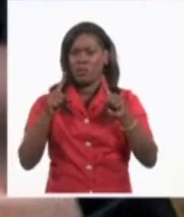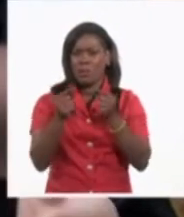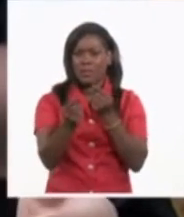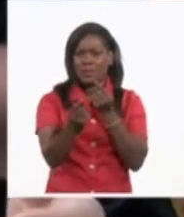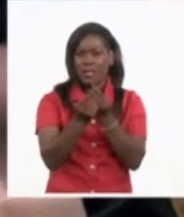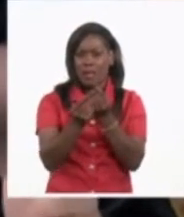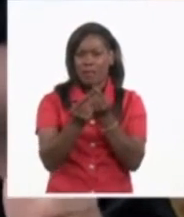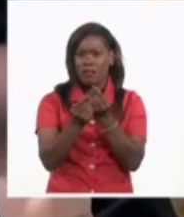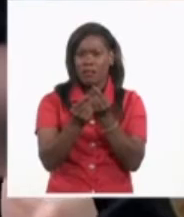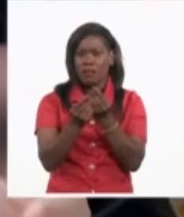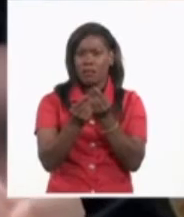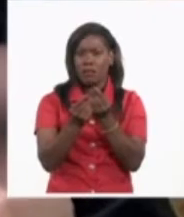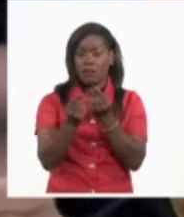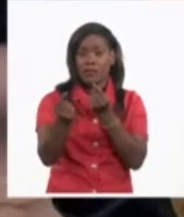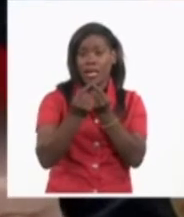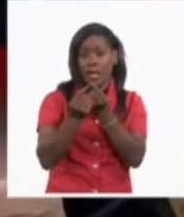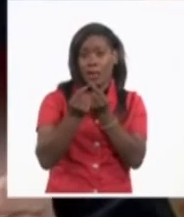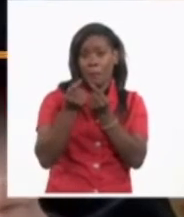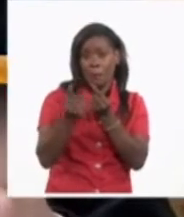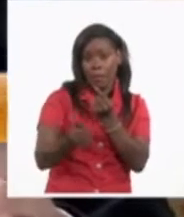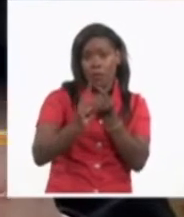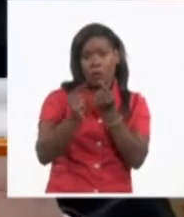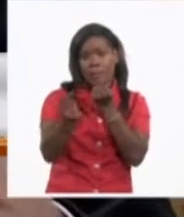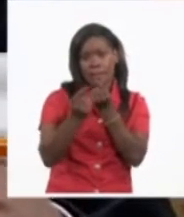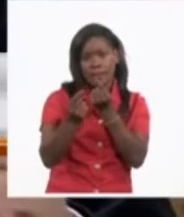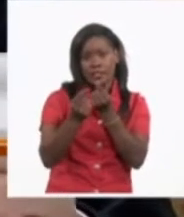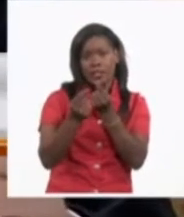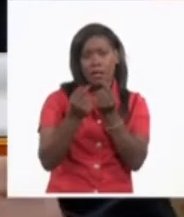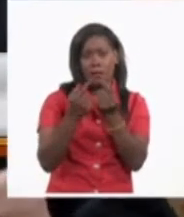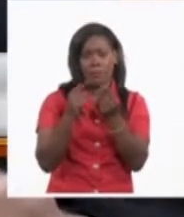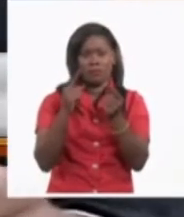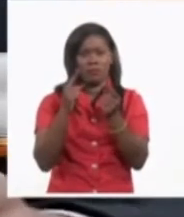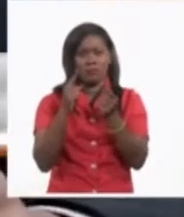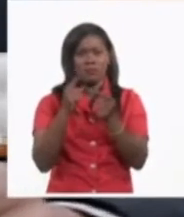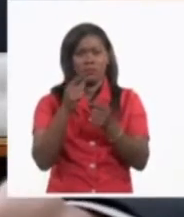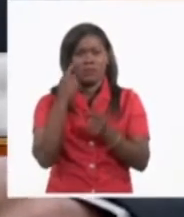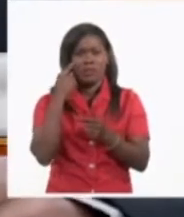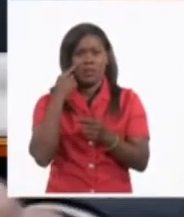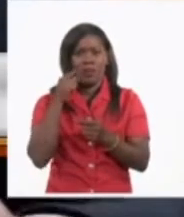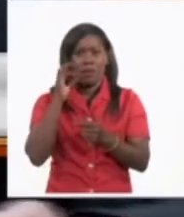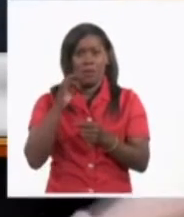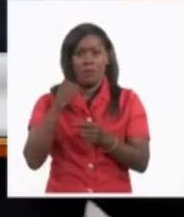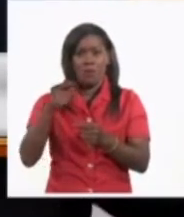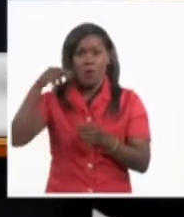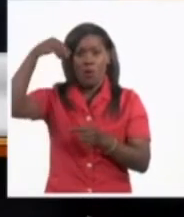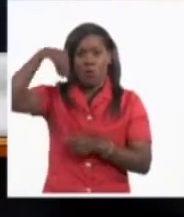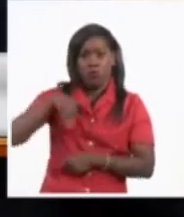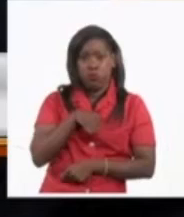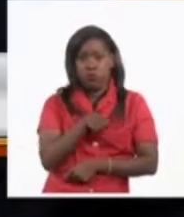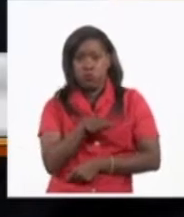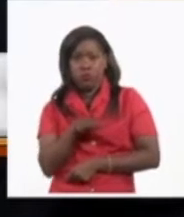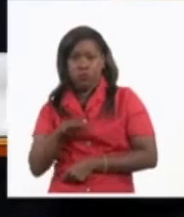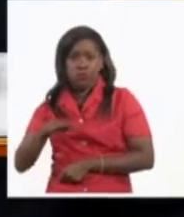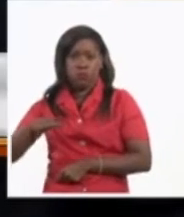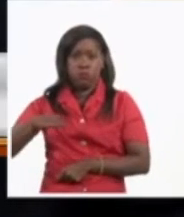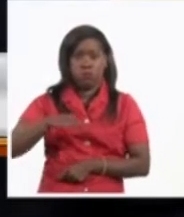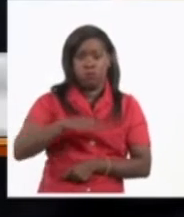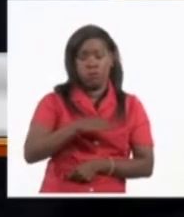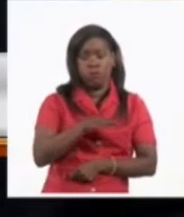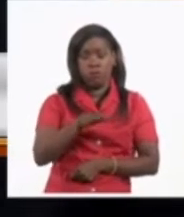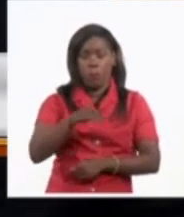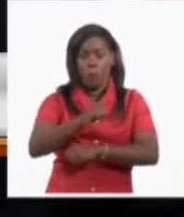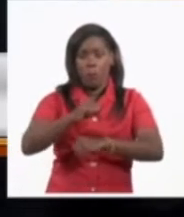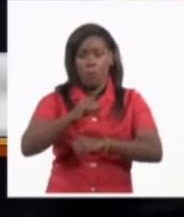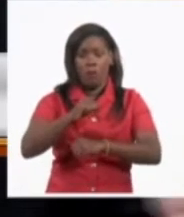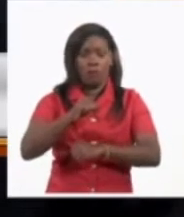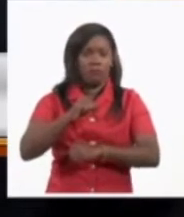no del todo cercanas. No puede ser que un submarino golpee una línea. Porque entonces, ¿por qué habría hecho exactamente lo mismo en la otra línea